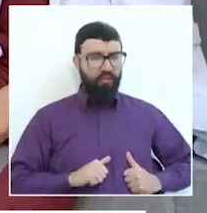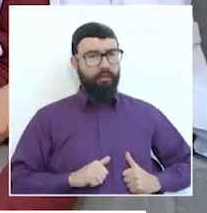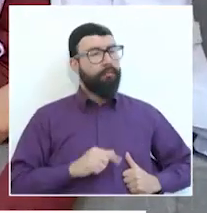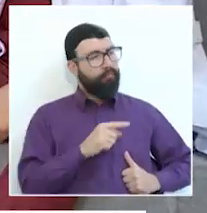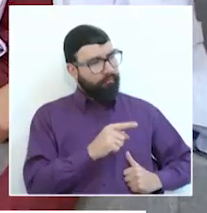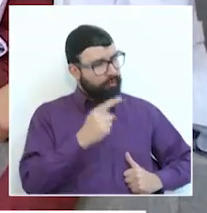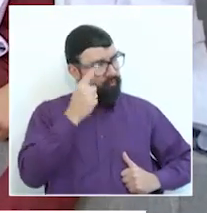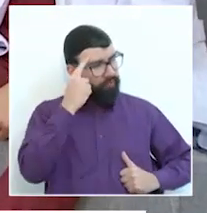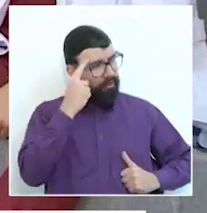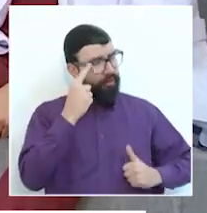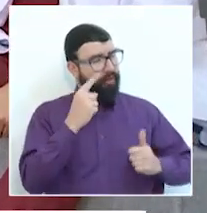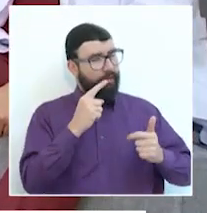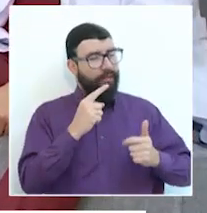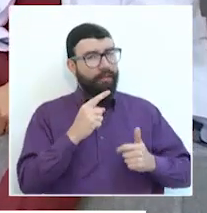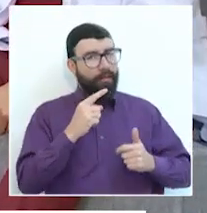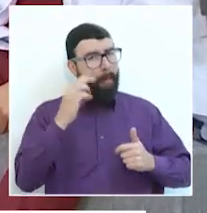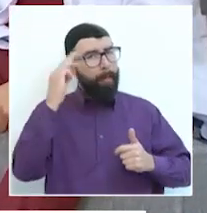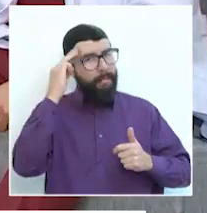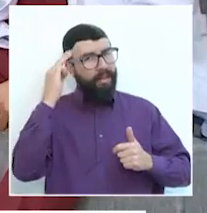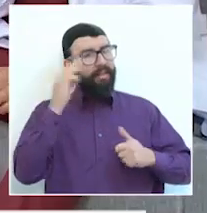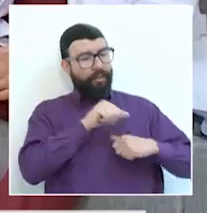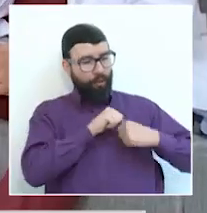fuerza. Y